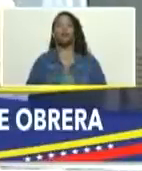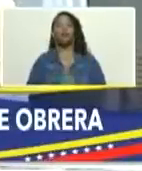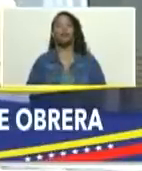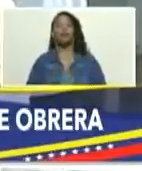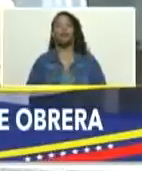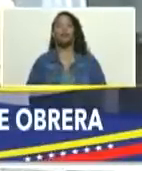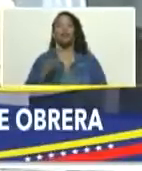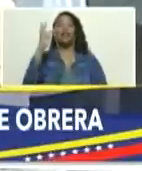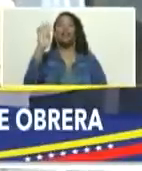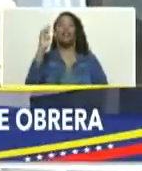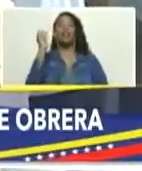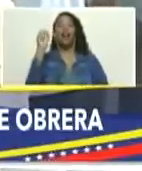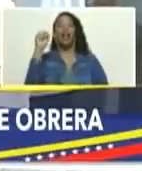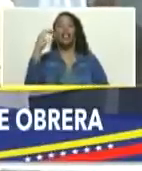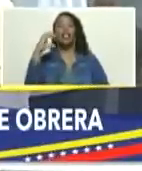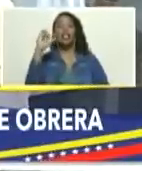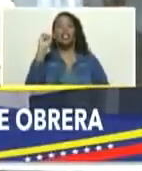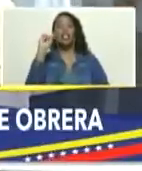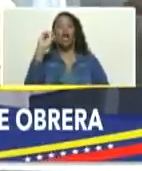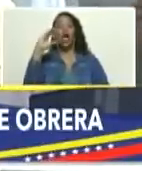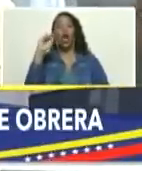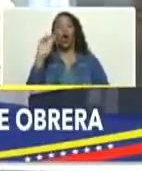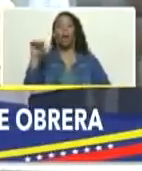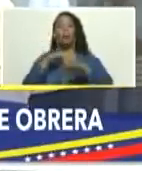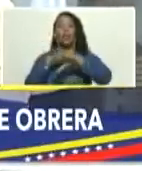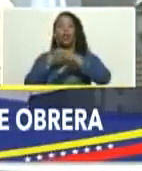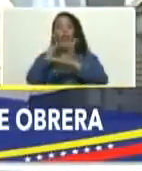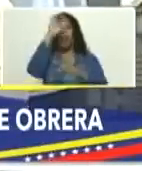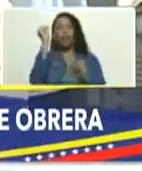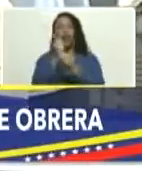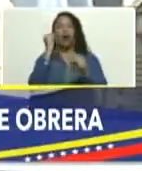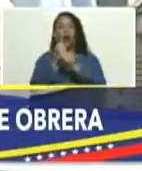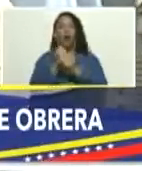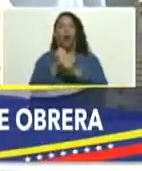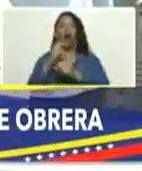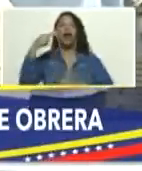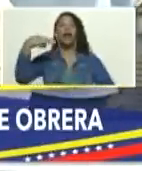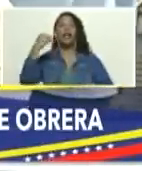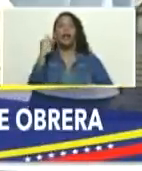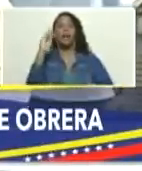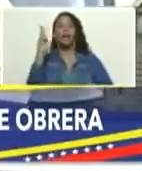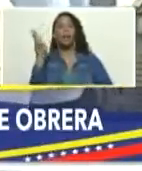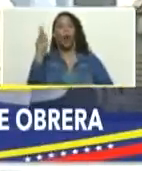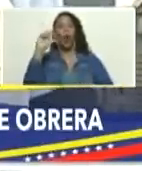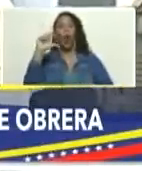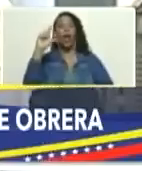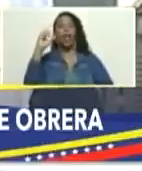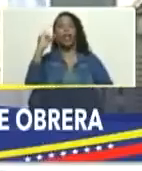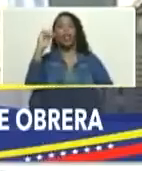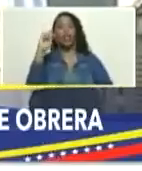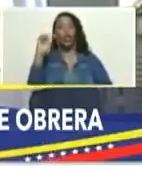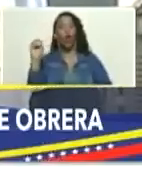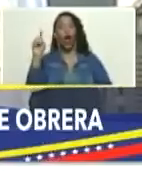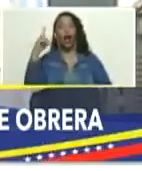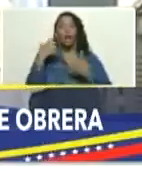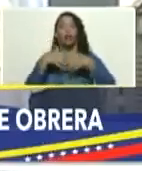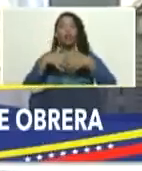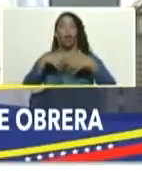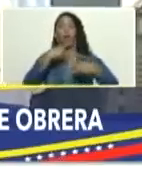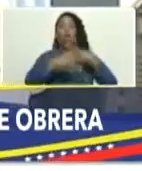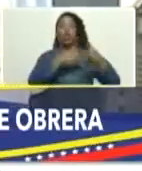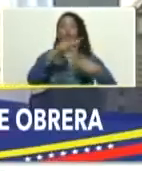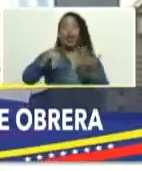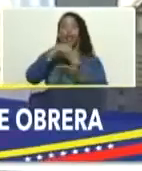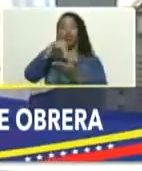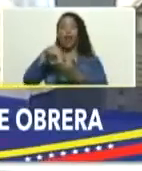Francisco Torrealba, ministro del Trabajo, Hipólito Abreu, ministro de Industria y Producción Nacional,